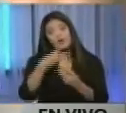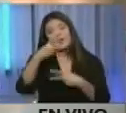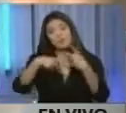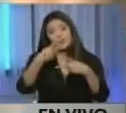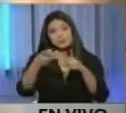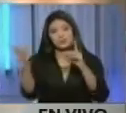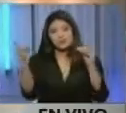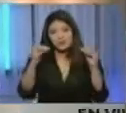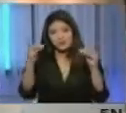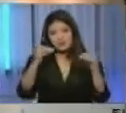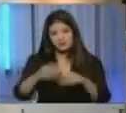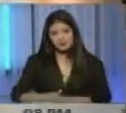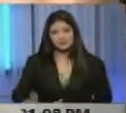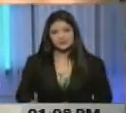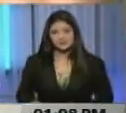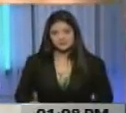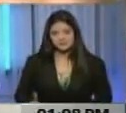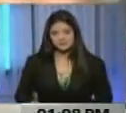de conversación.